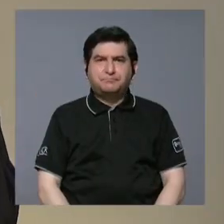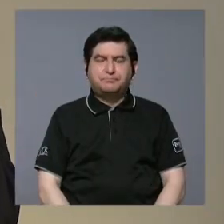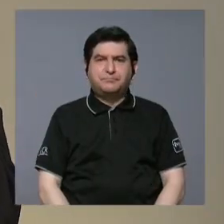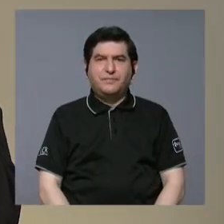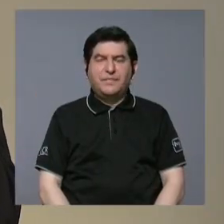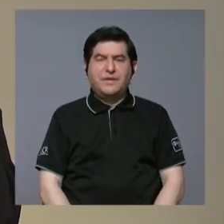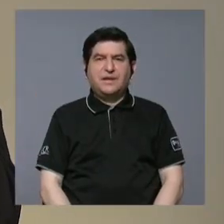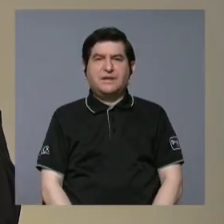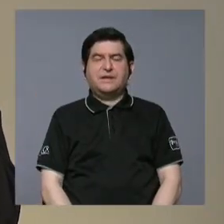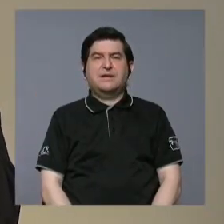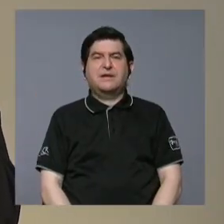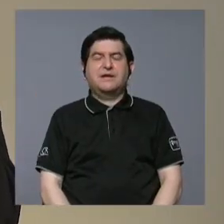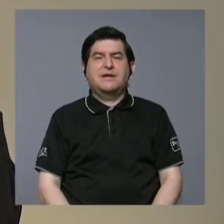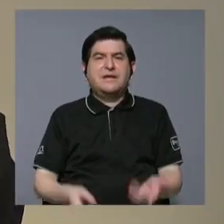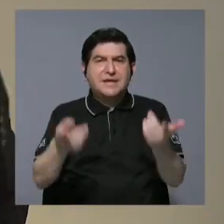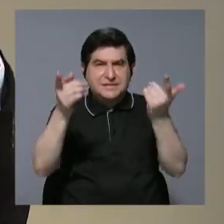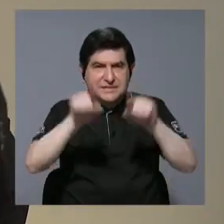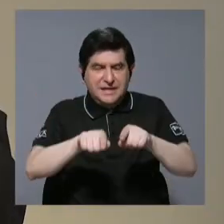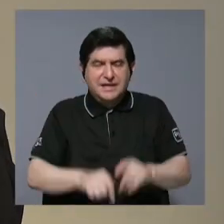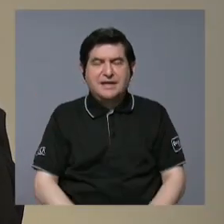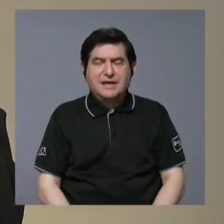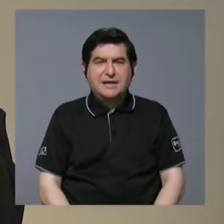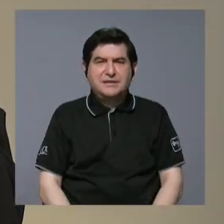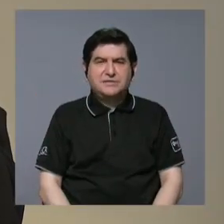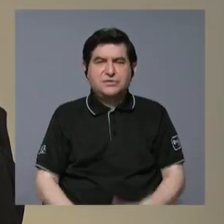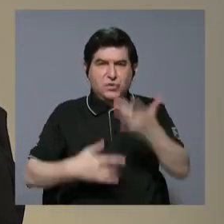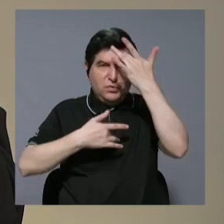contagio no fue